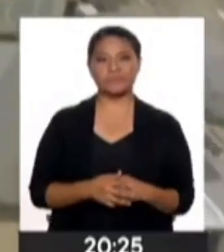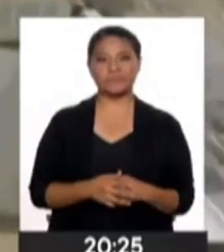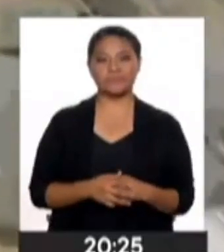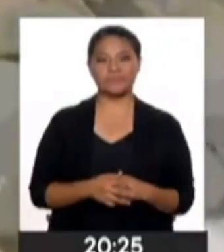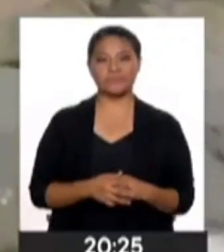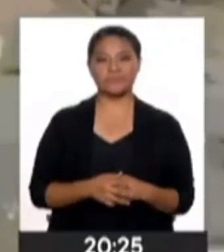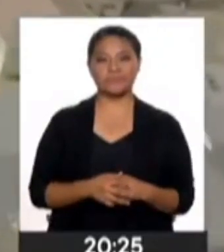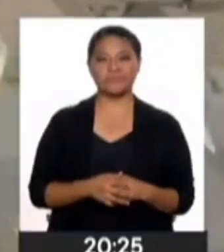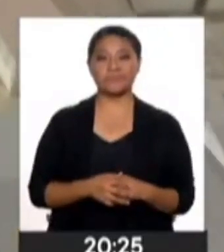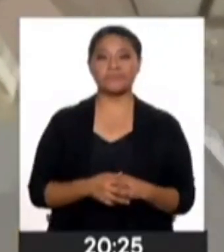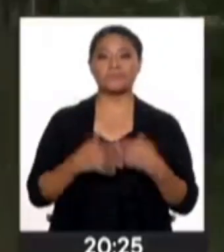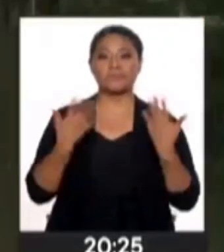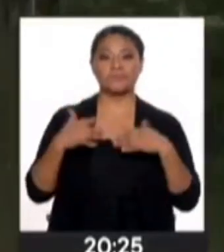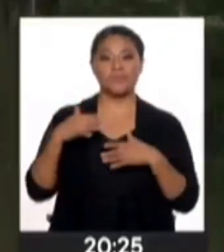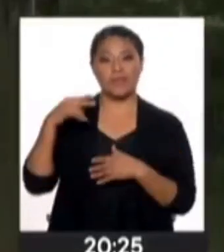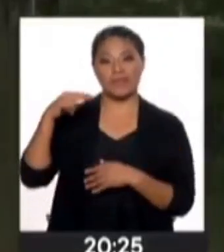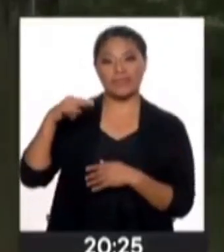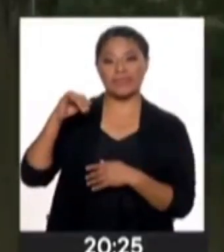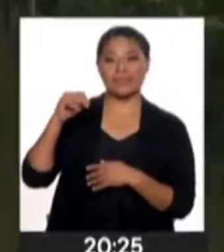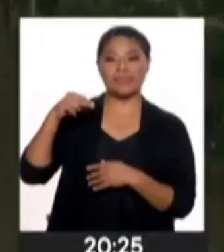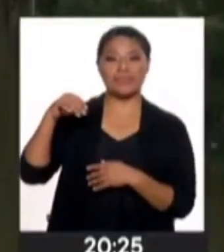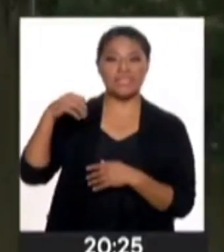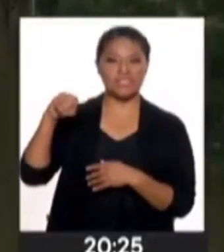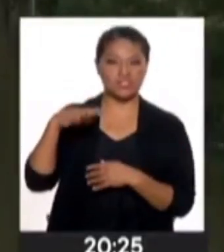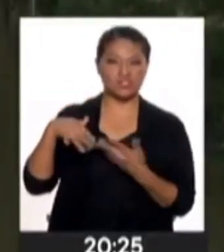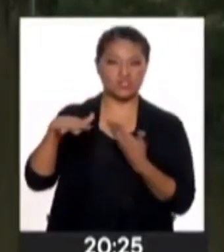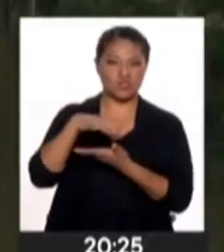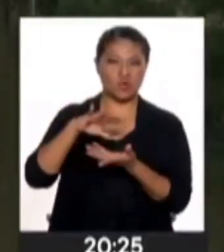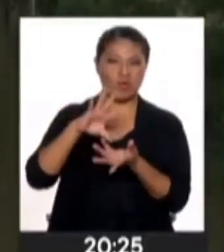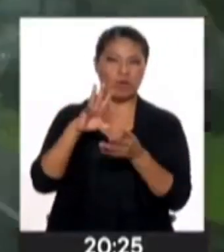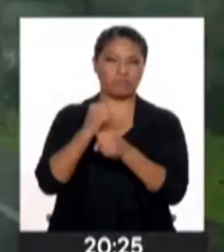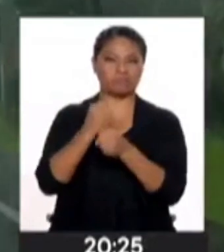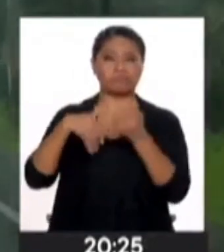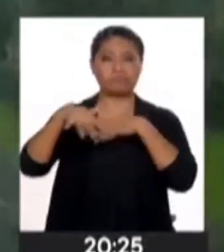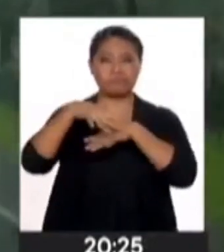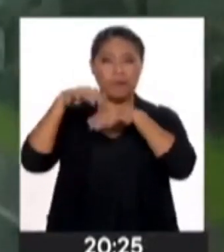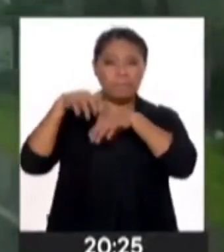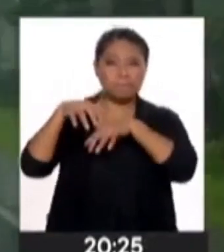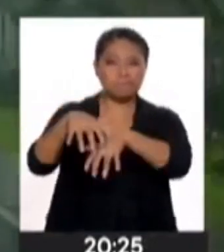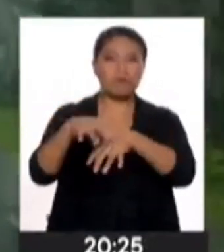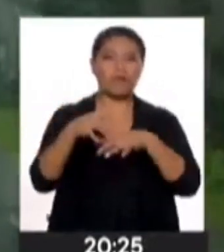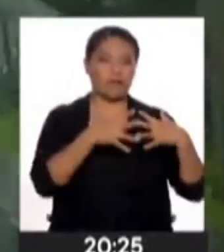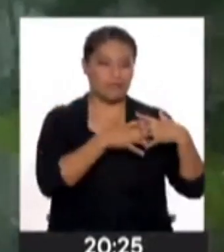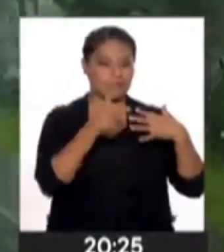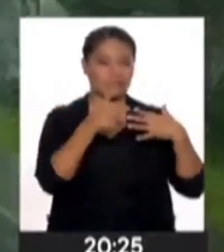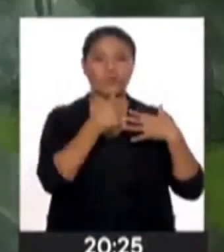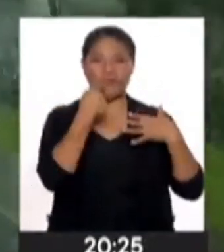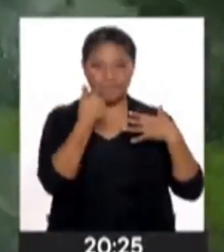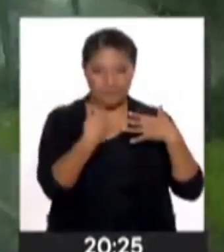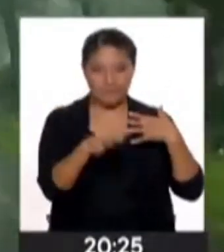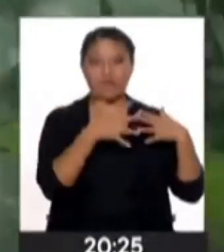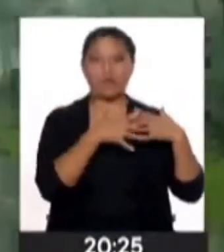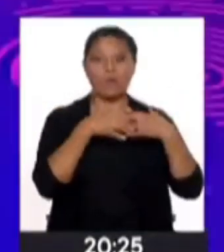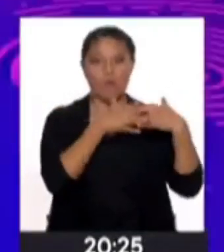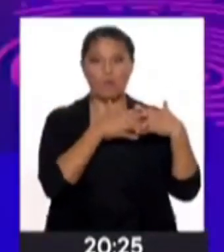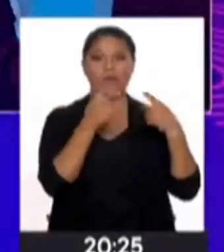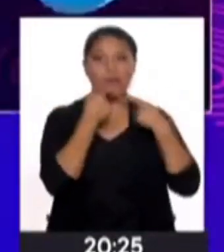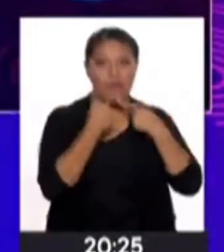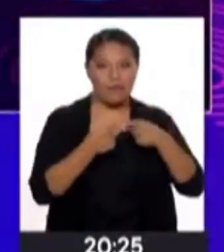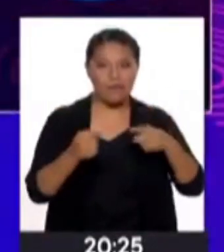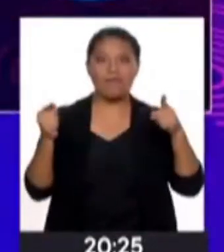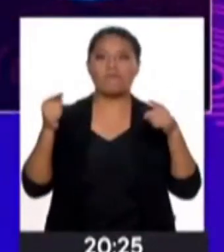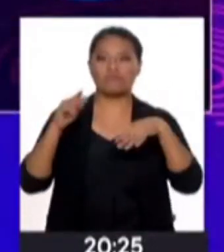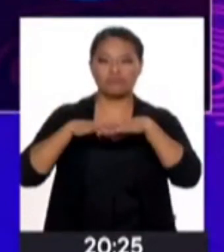El fenómeno del niño global ha iniciado, así lo anunció el National Weather Service de Estados Unidos. Mencionó que el evento climático